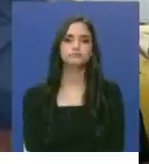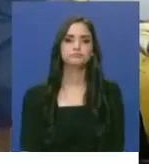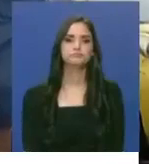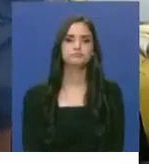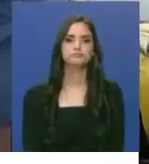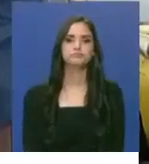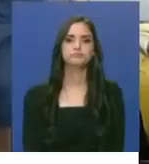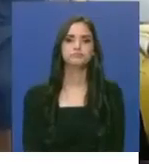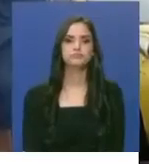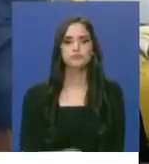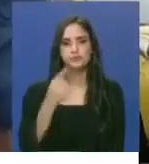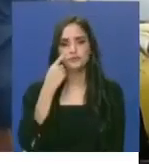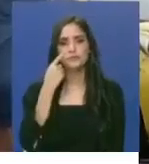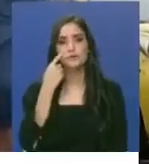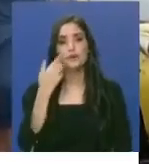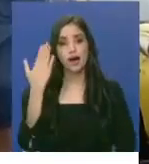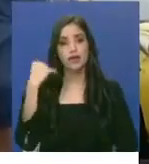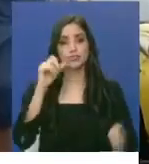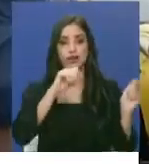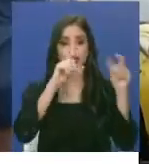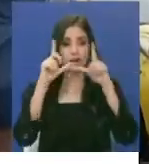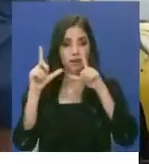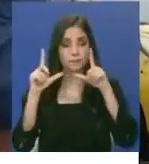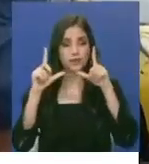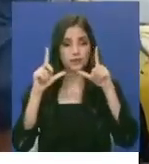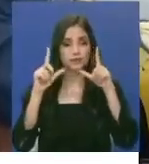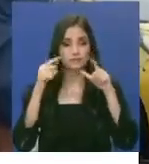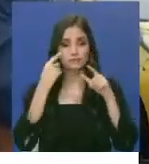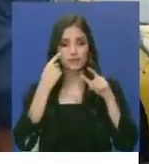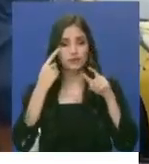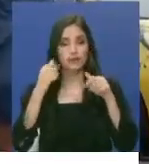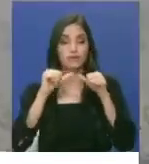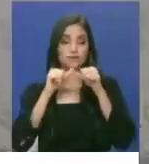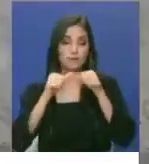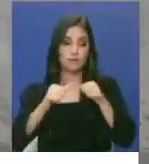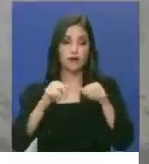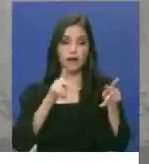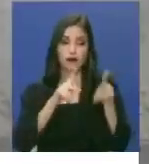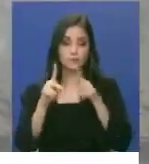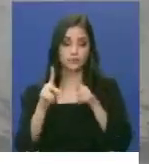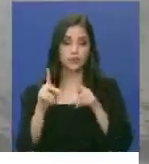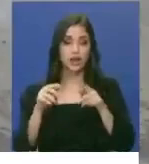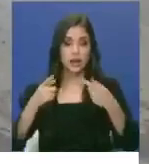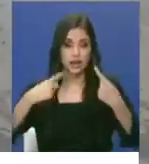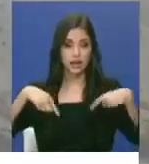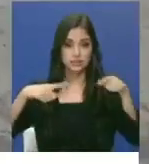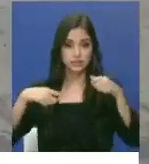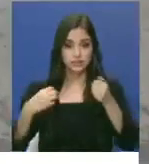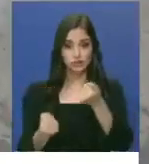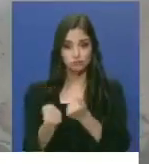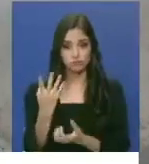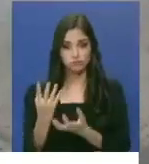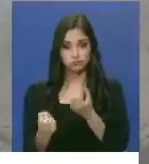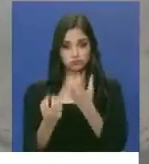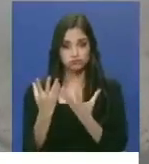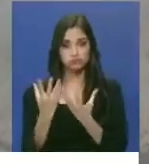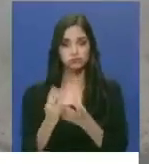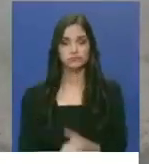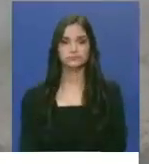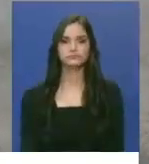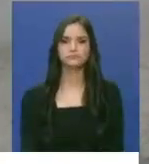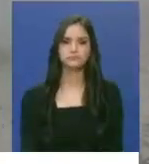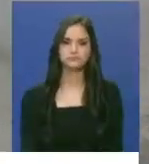como apreciamos en algunas de estas imágenes también, estos manifestantes quemaron algunas de esas llantas. Aún con todas